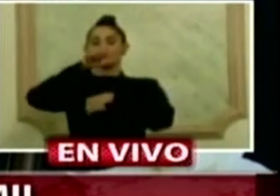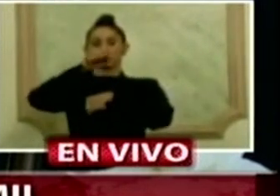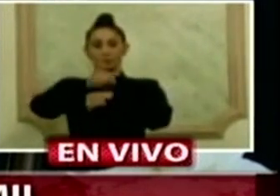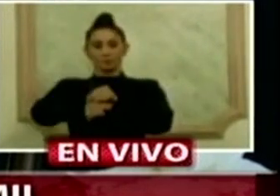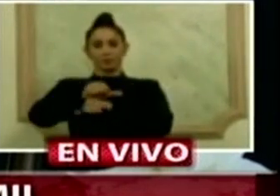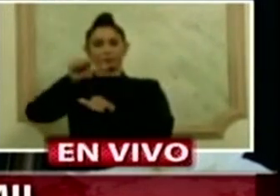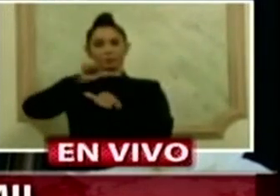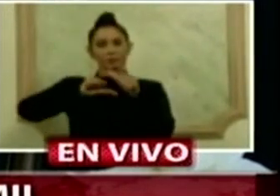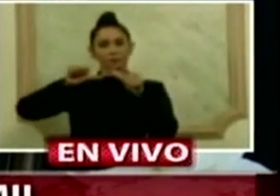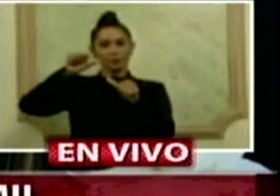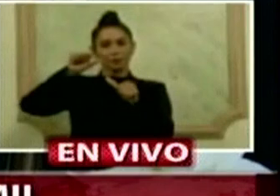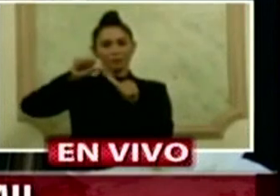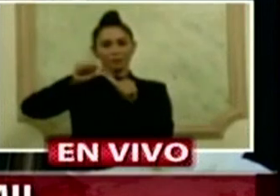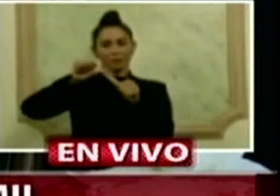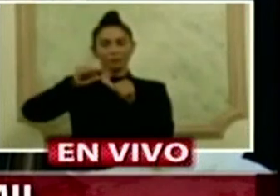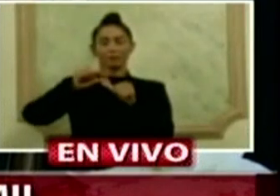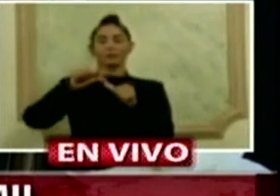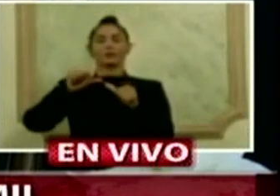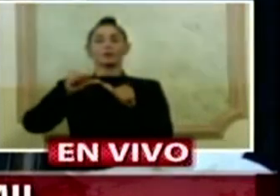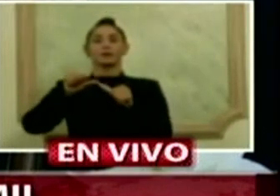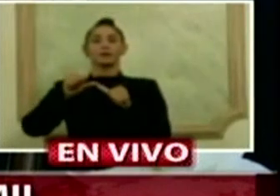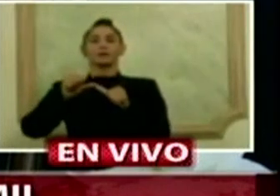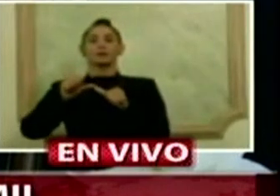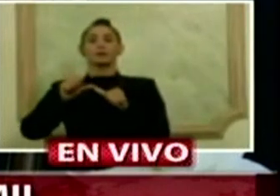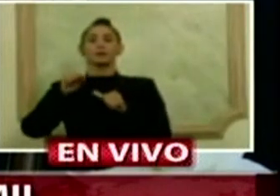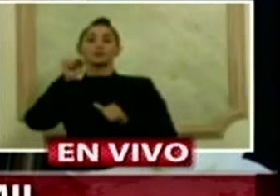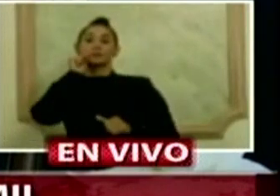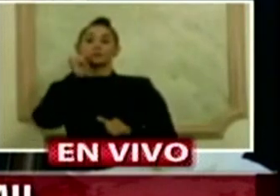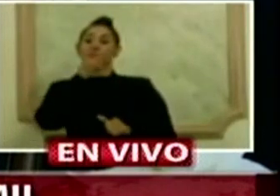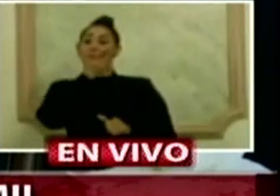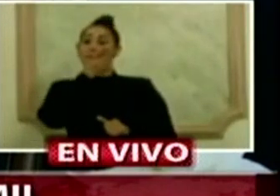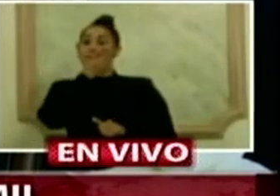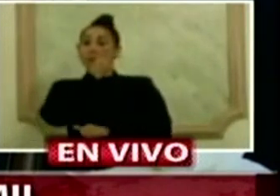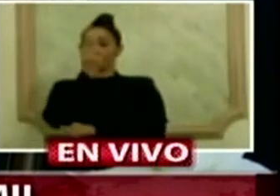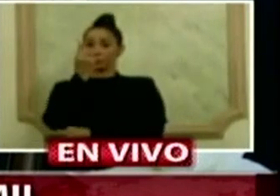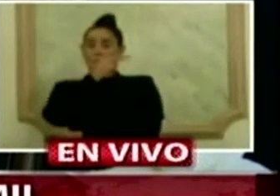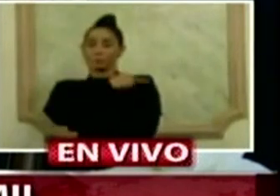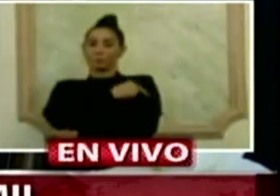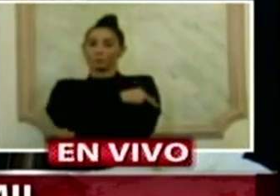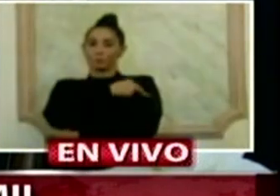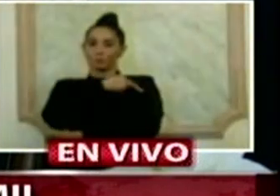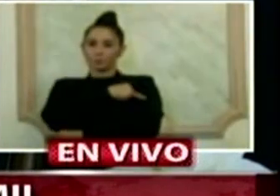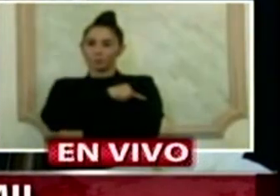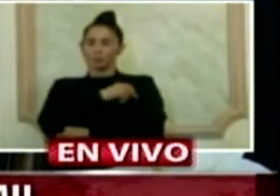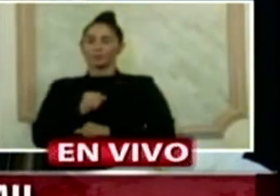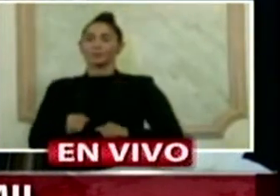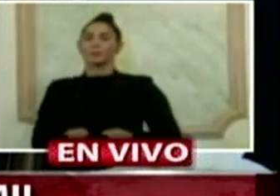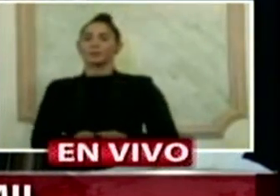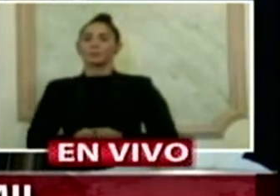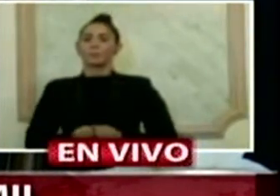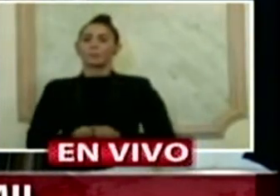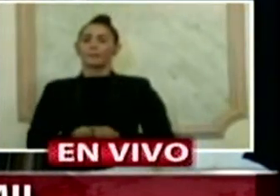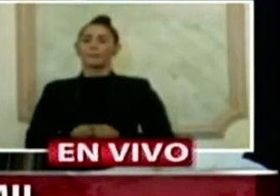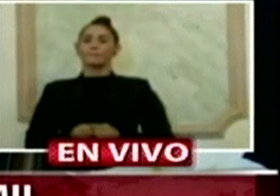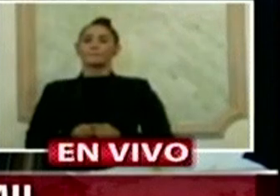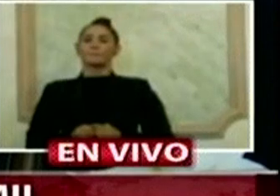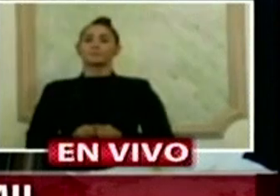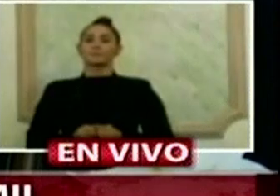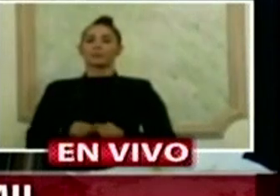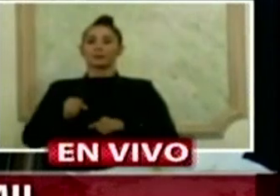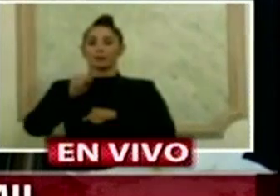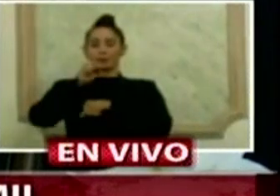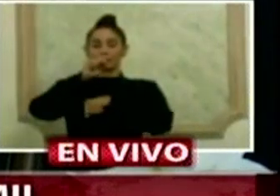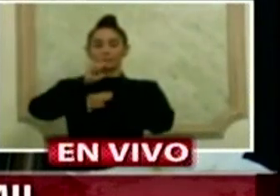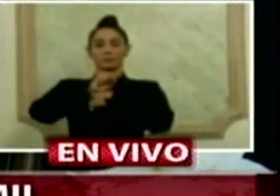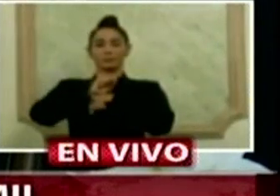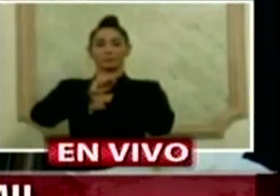E. Aibar, la Ciudad Sanitaria de Santo Domingo, el Ricardo Limardo en Puerto Plata, San Vicente de Paúl en